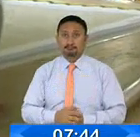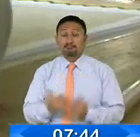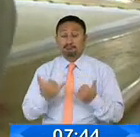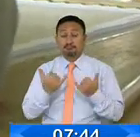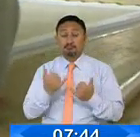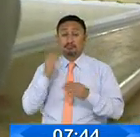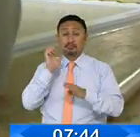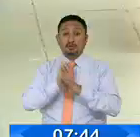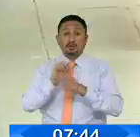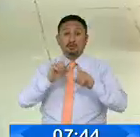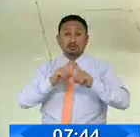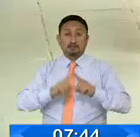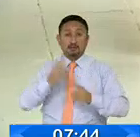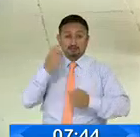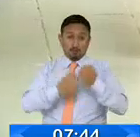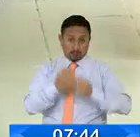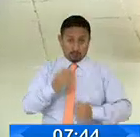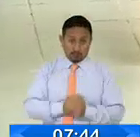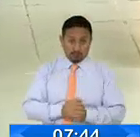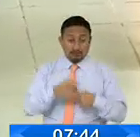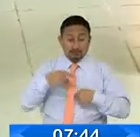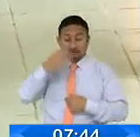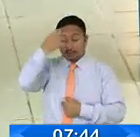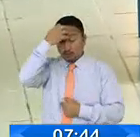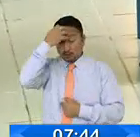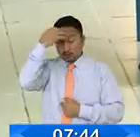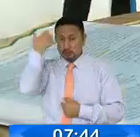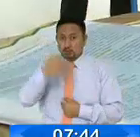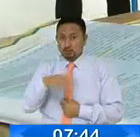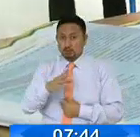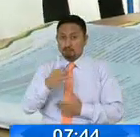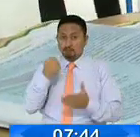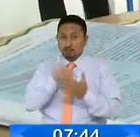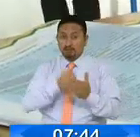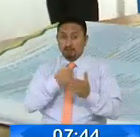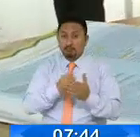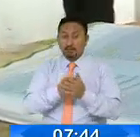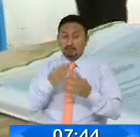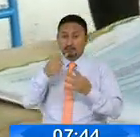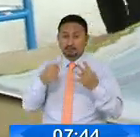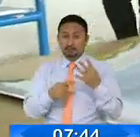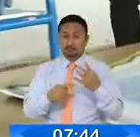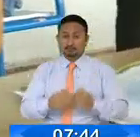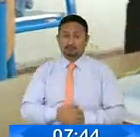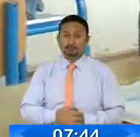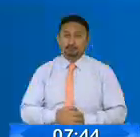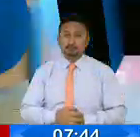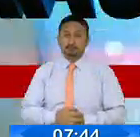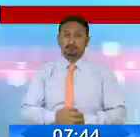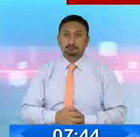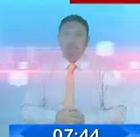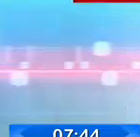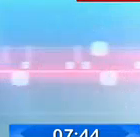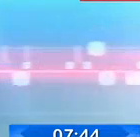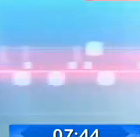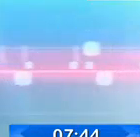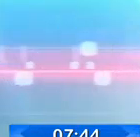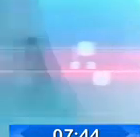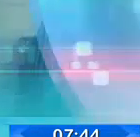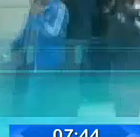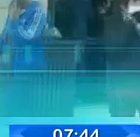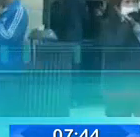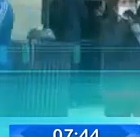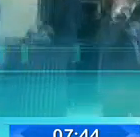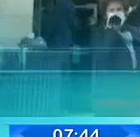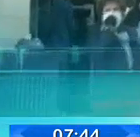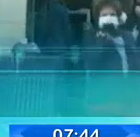vive el Ecuador, la educación tiene varios retos, informó Valeria Navarro. Vamos a una pausa